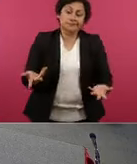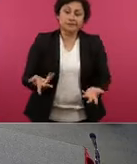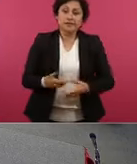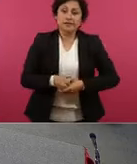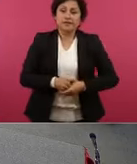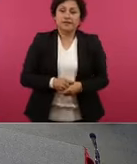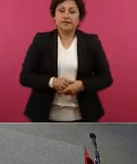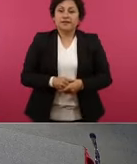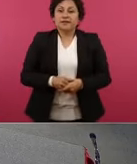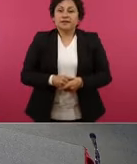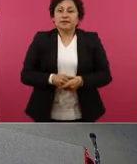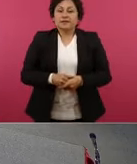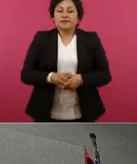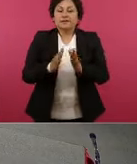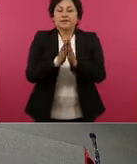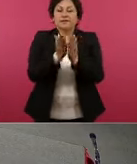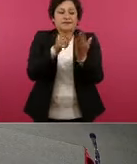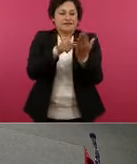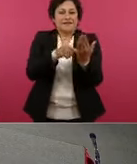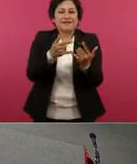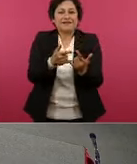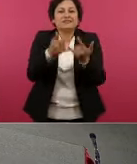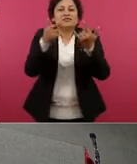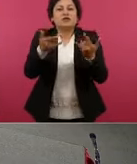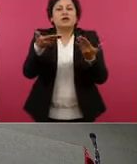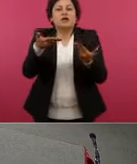es la primera fiebre del oro.